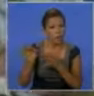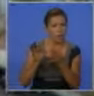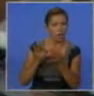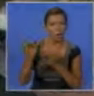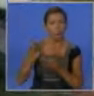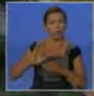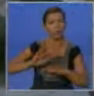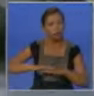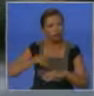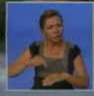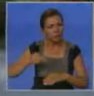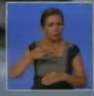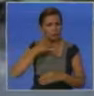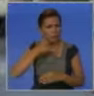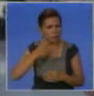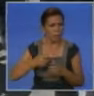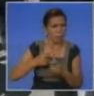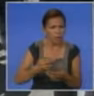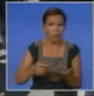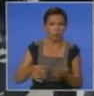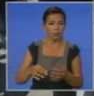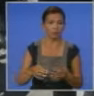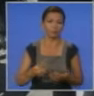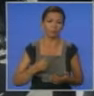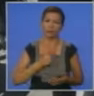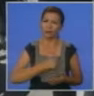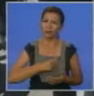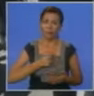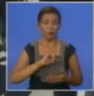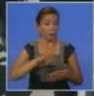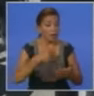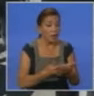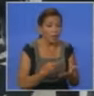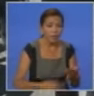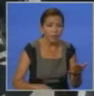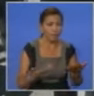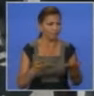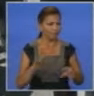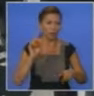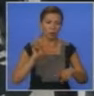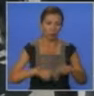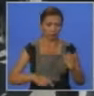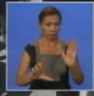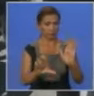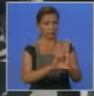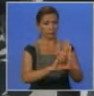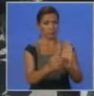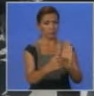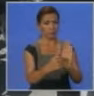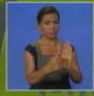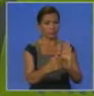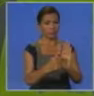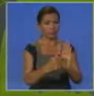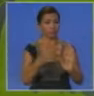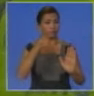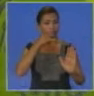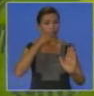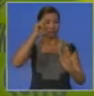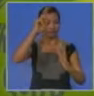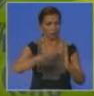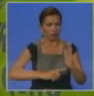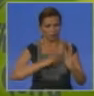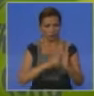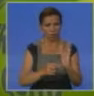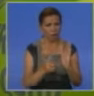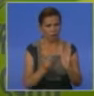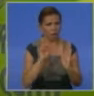gente sus razones, pero en este tema no hay justificación que valga, según la Agencia Metropolitana de Tránsito. En este